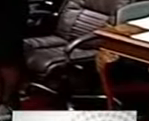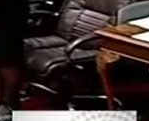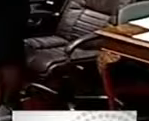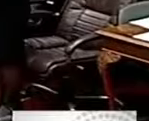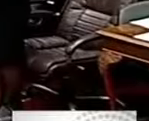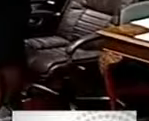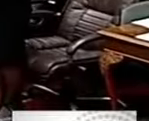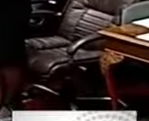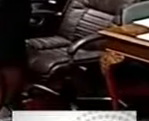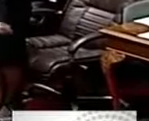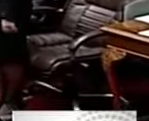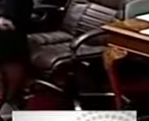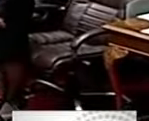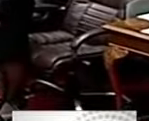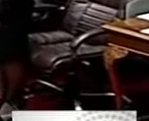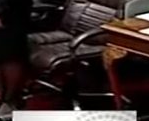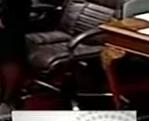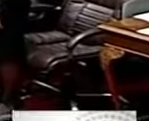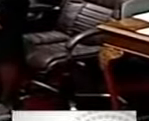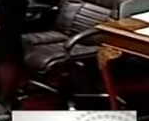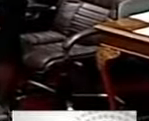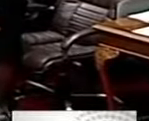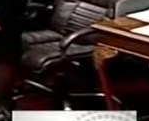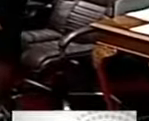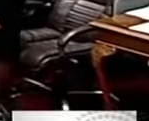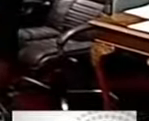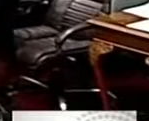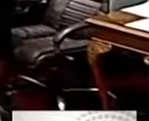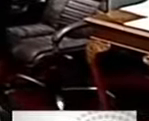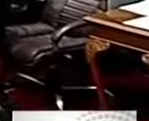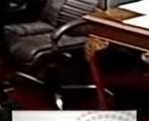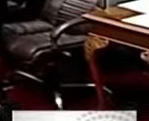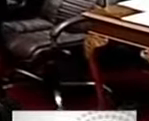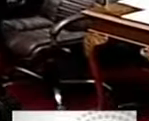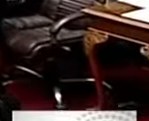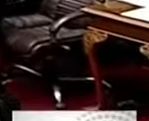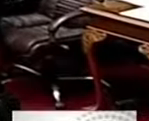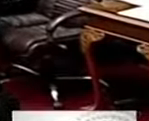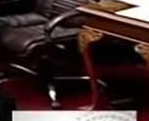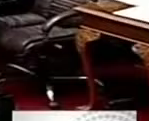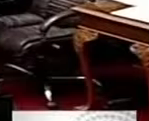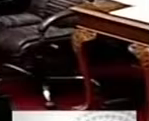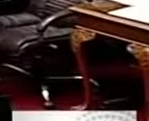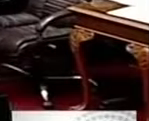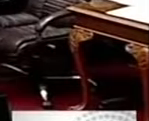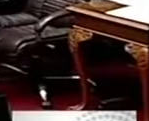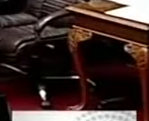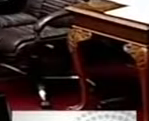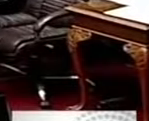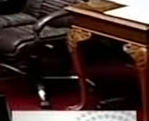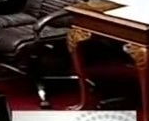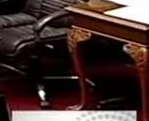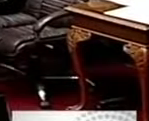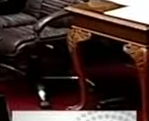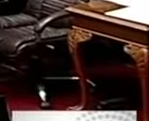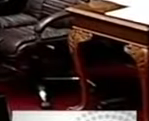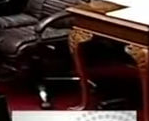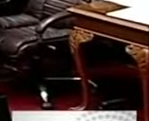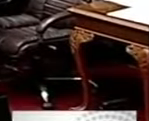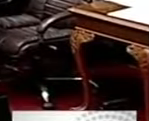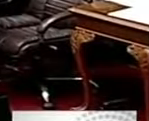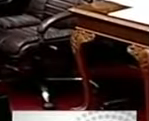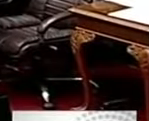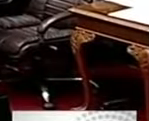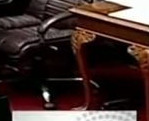Ingresa de esta manera la presidenta del Consejo de Ministros, Mirta Vázquez, realiza el saludo correspondiente a la